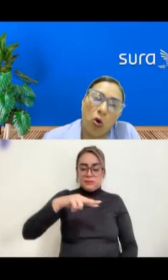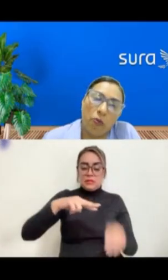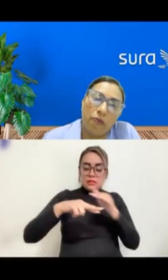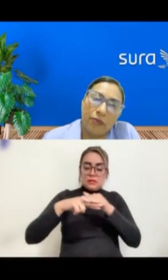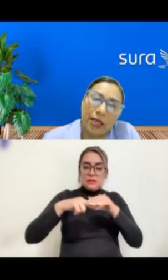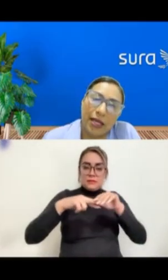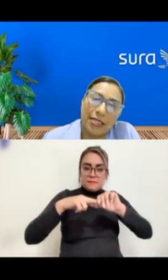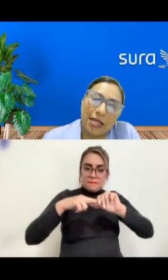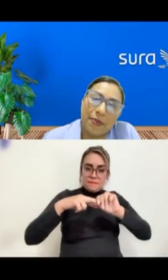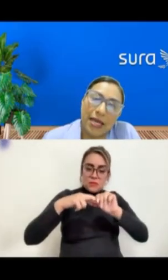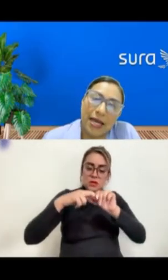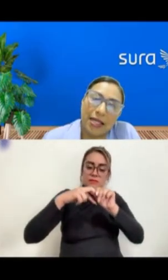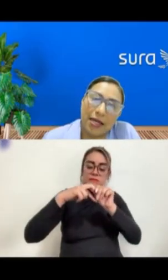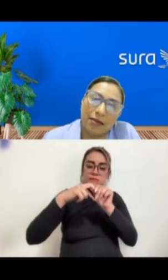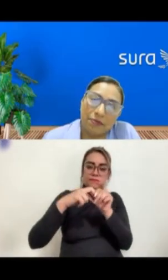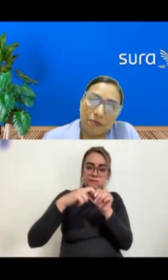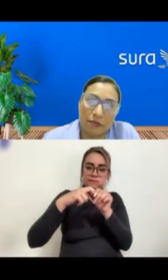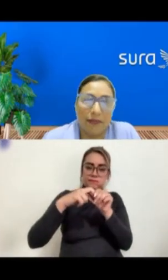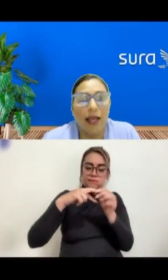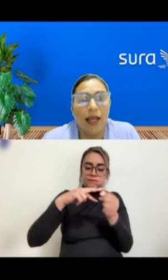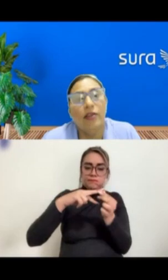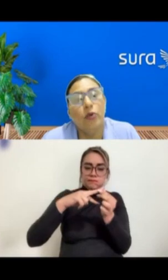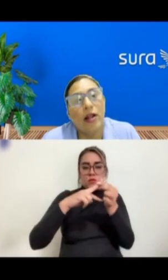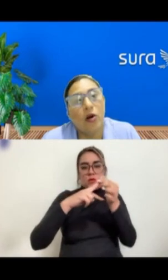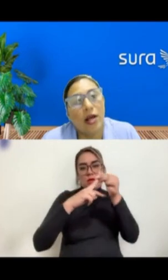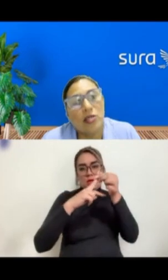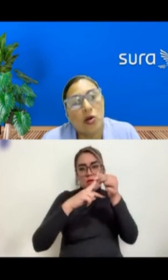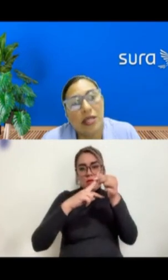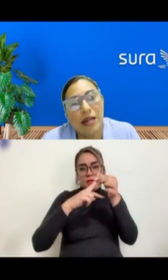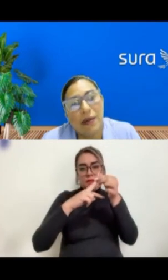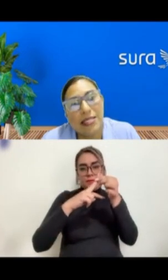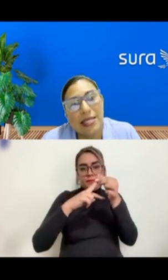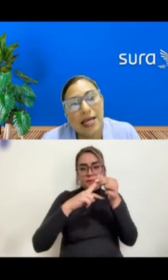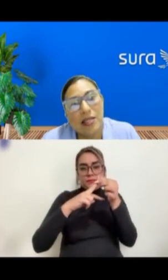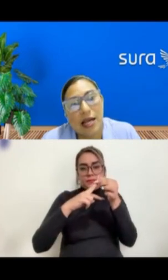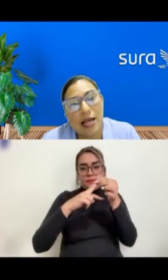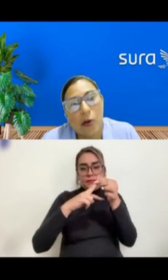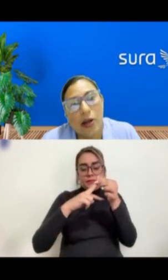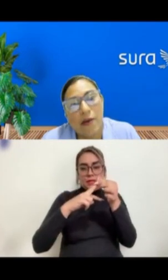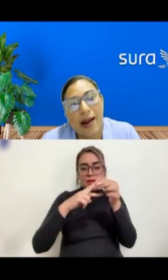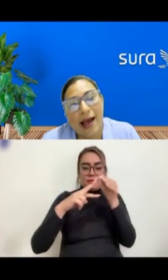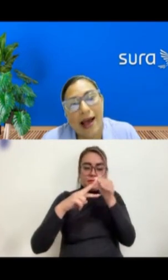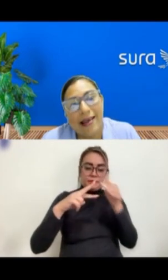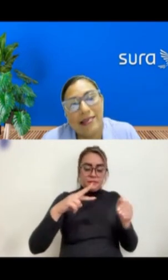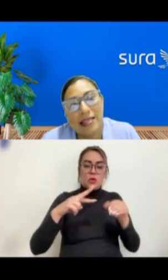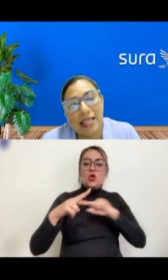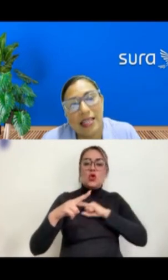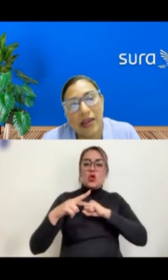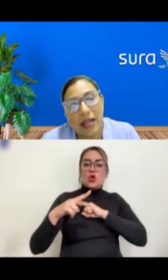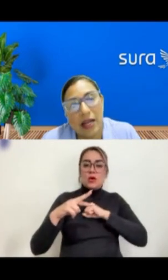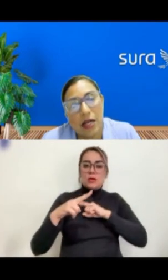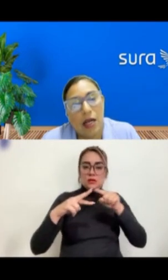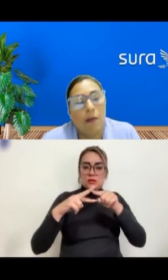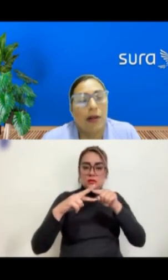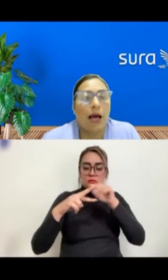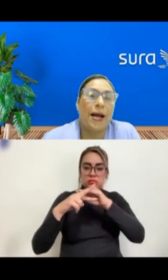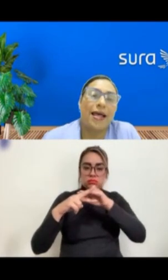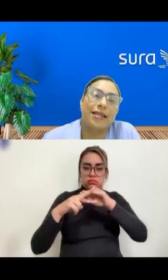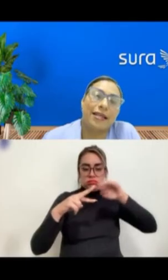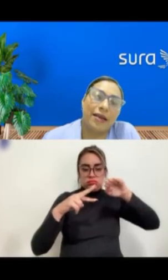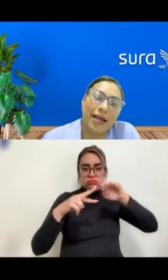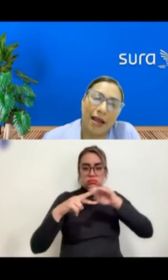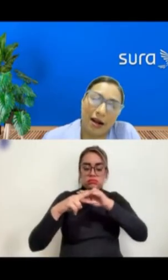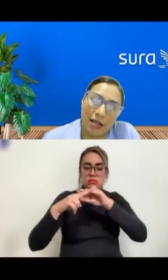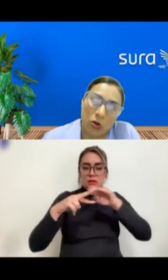elevar un poco esta pierna a altura del corazón del paciente, o sea que la voy a llevar a este nivel,